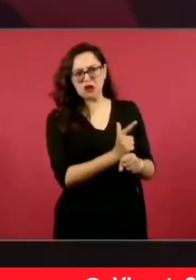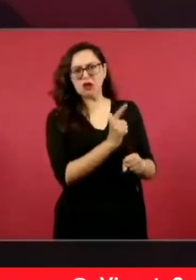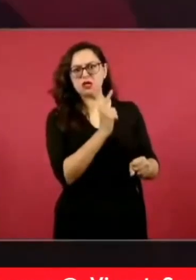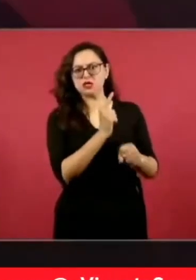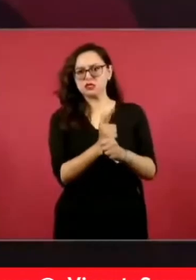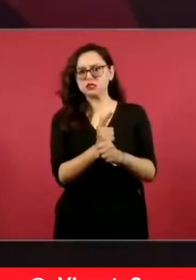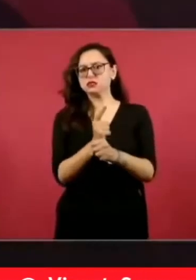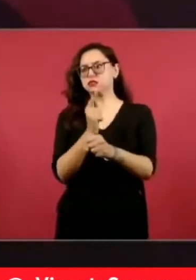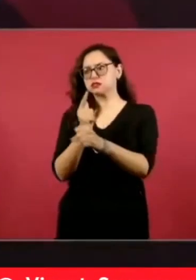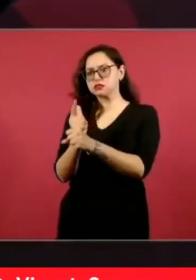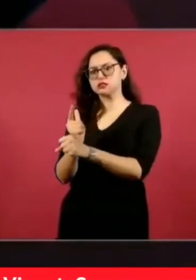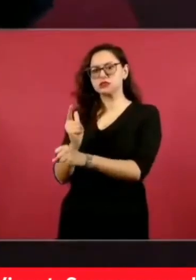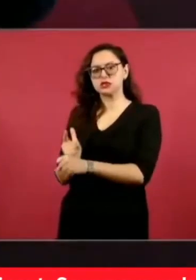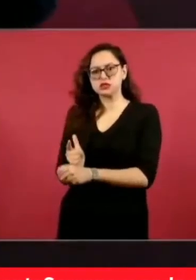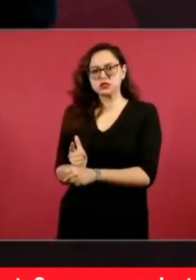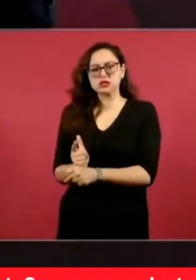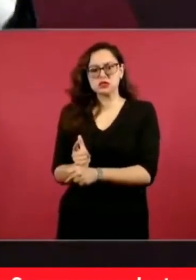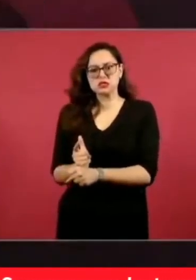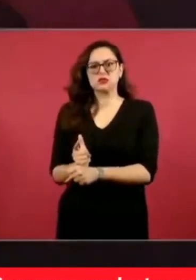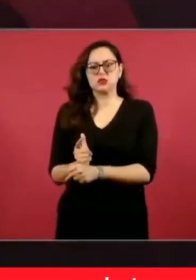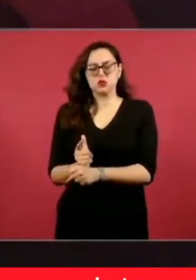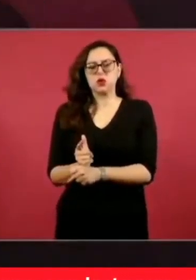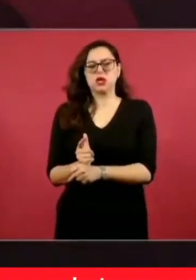los ministros, el señor